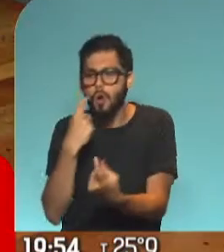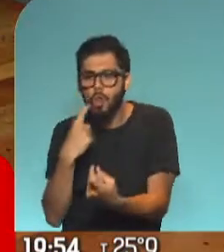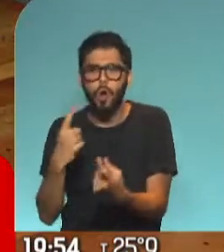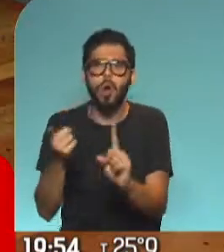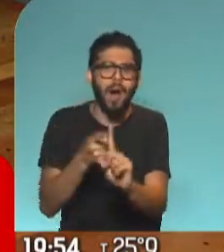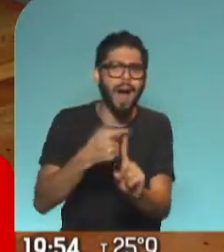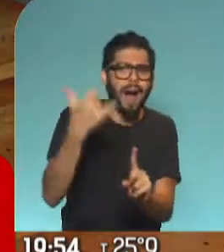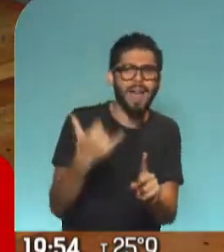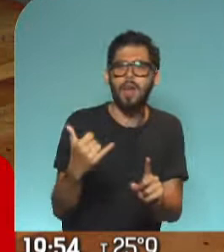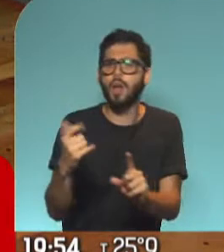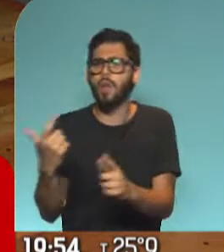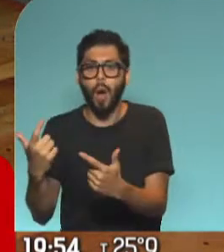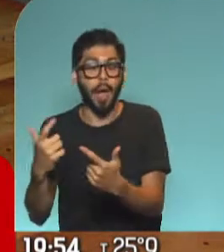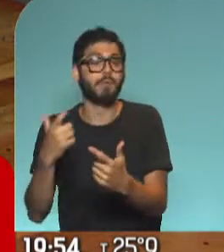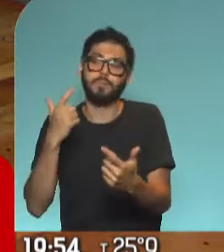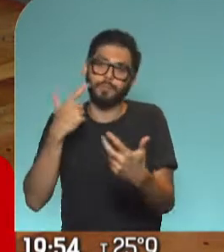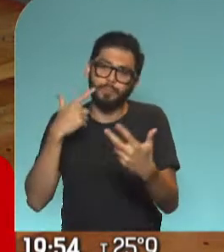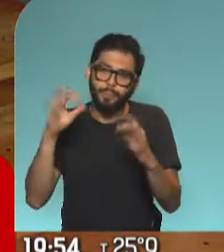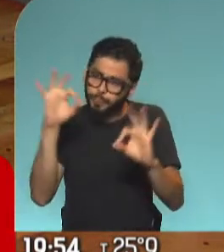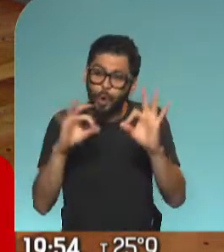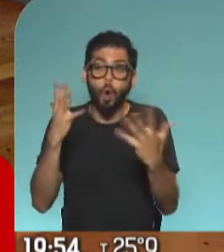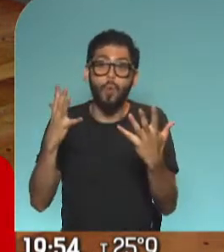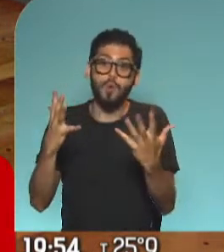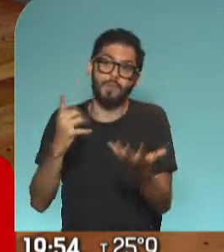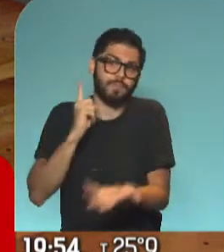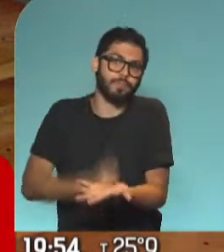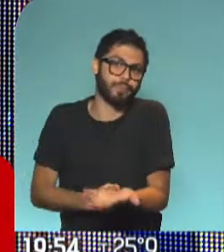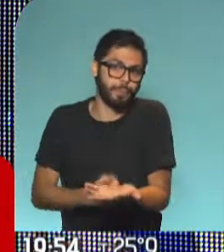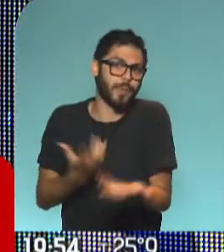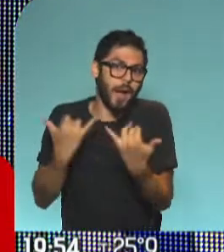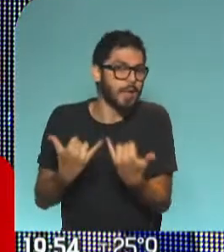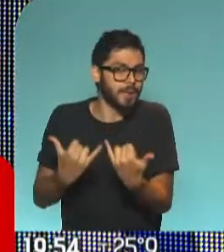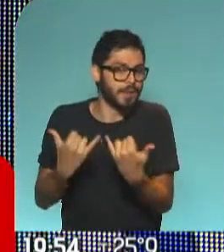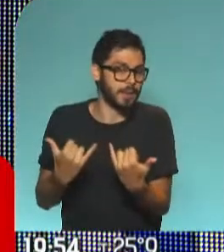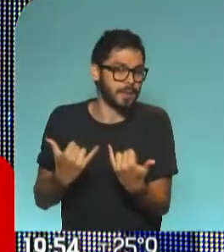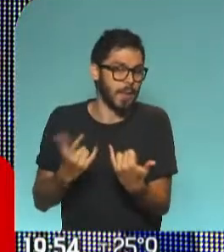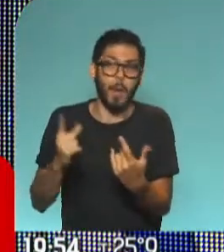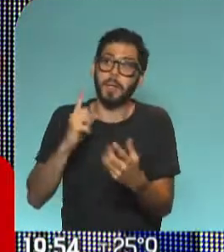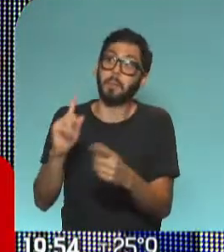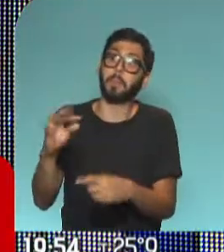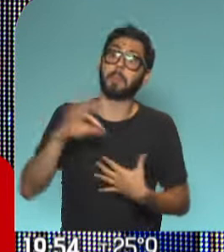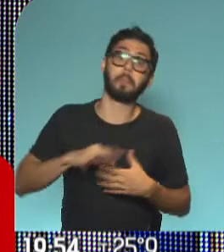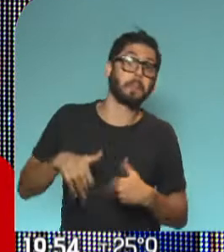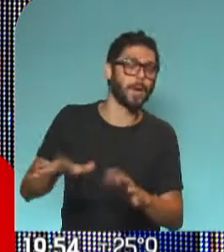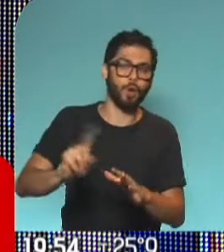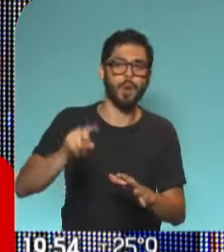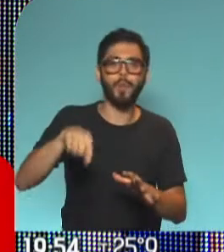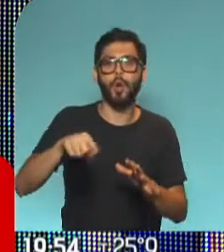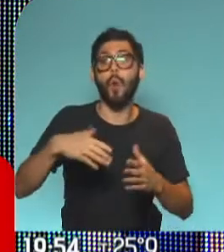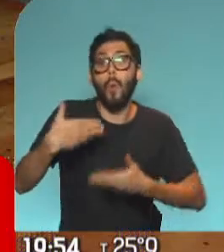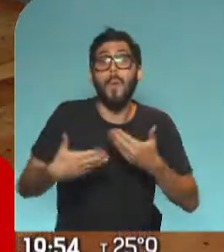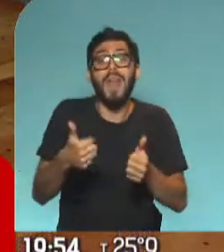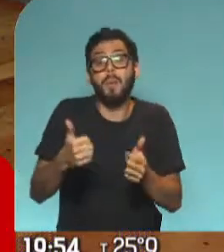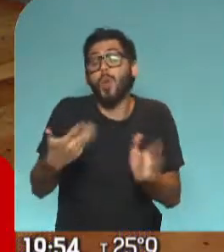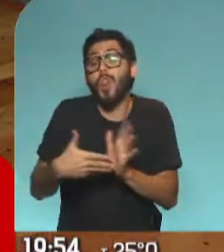relacionados, inmediatamente se toman medidas. Hasta ahora venimos bien, esto es día a día, como todo. Preocupa más